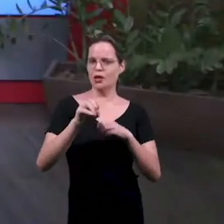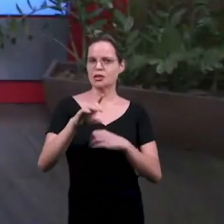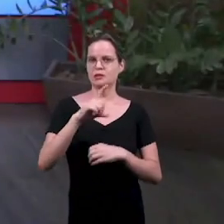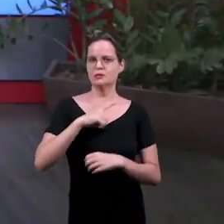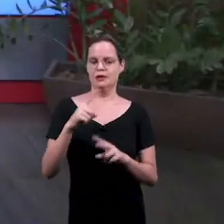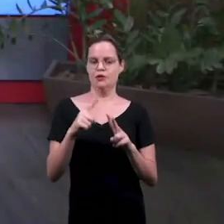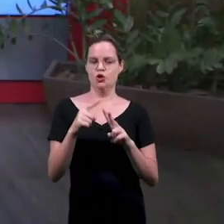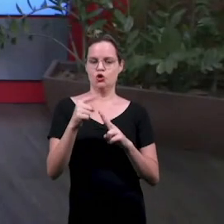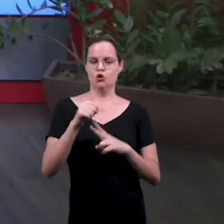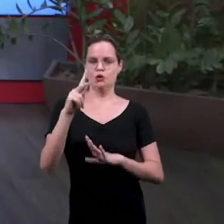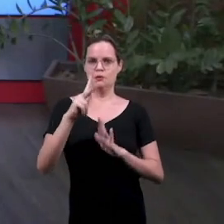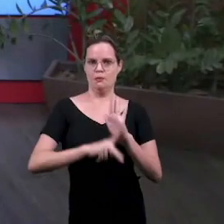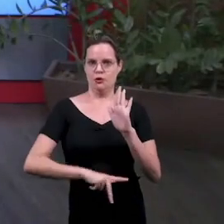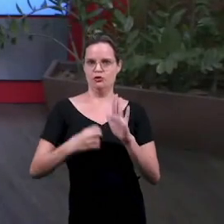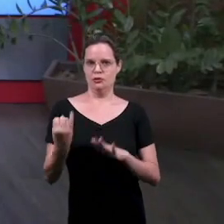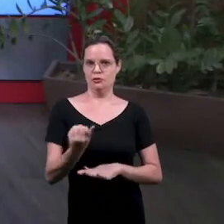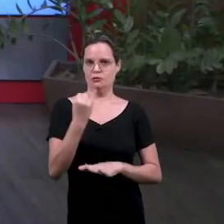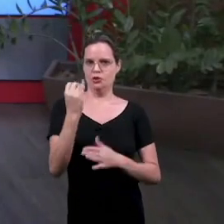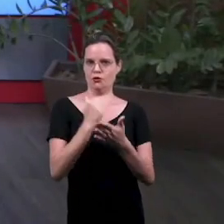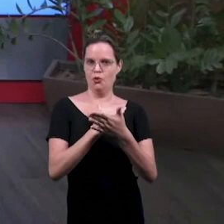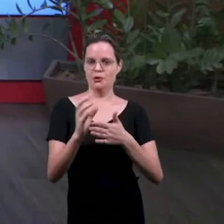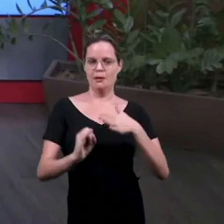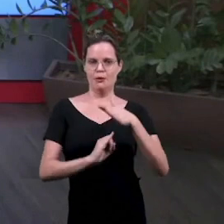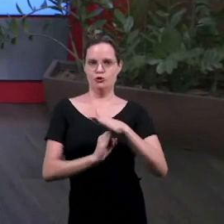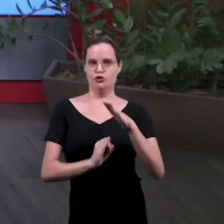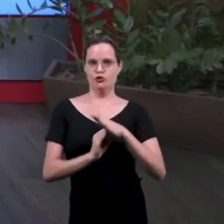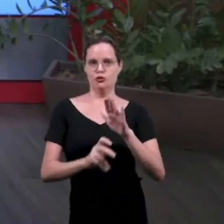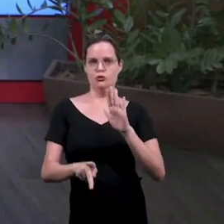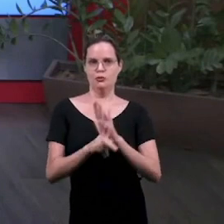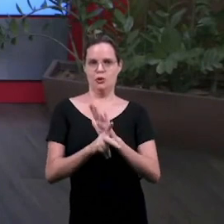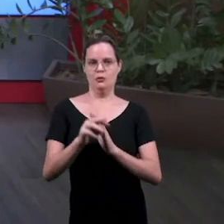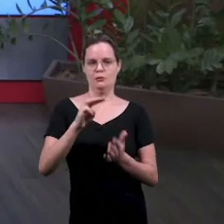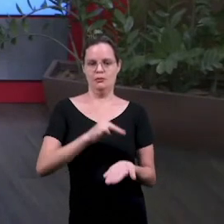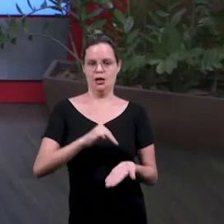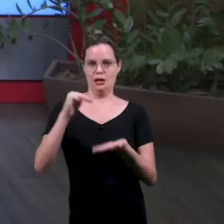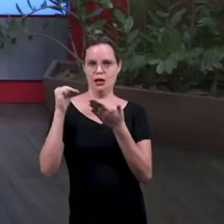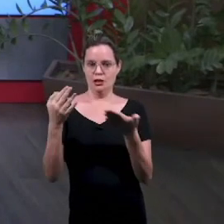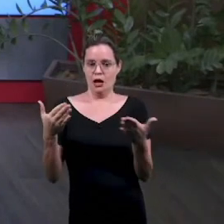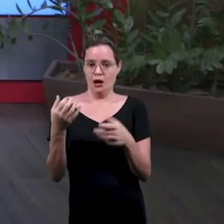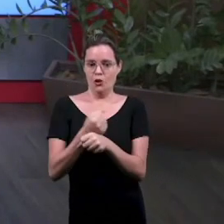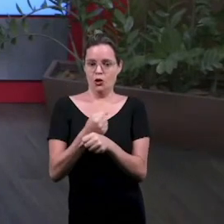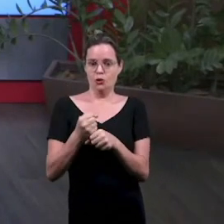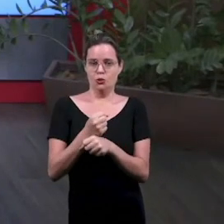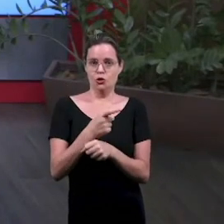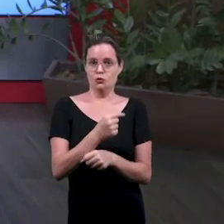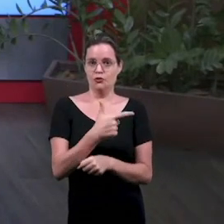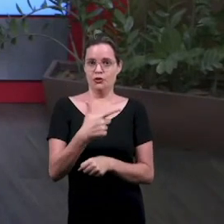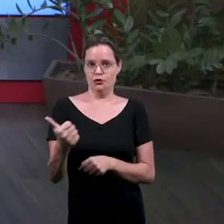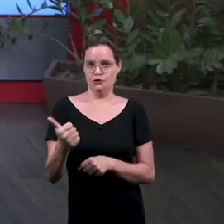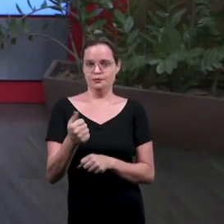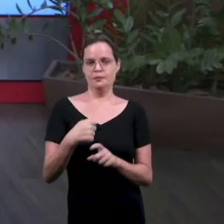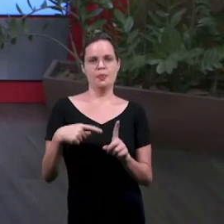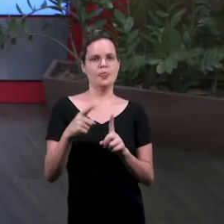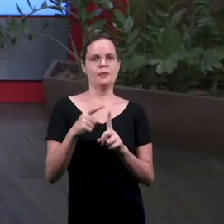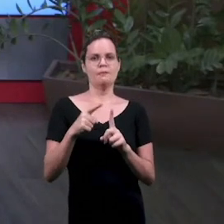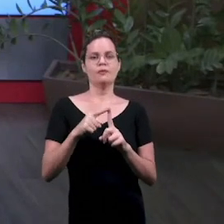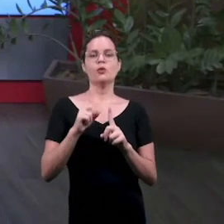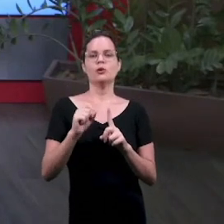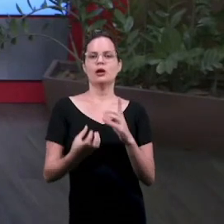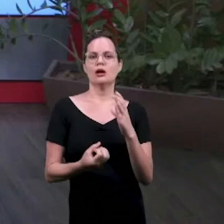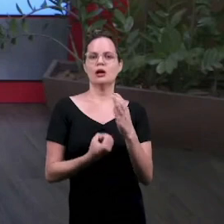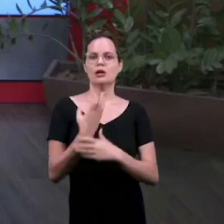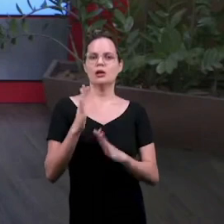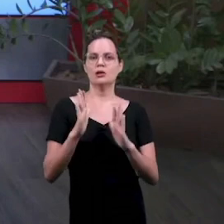En el área educacional, dos proyectos importantes fueron comenzados por el Instituto Bíblico Educacional Maranata este año